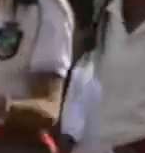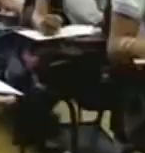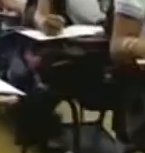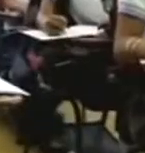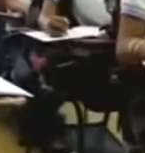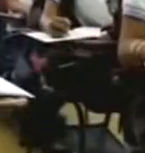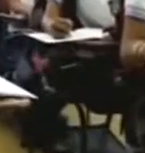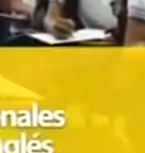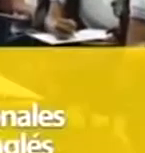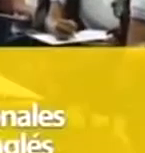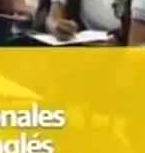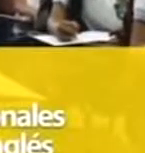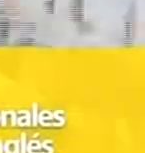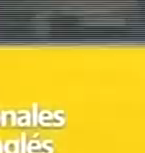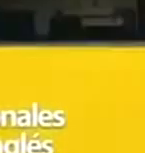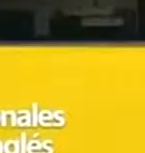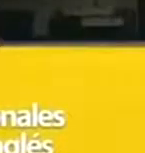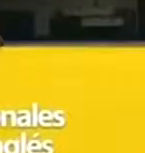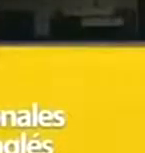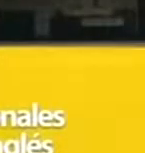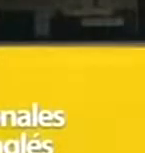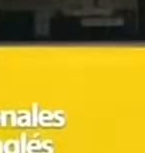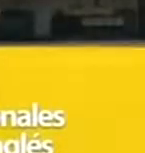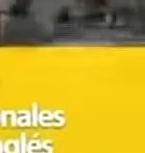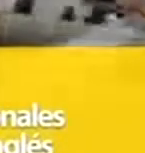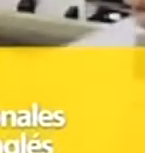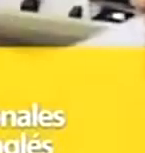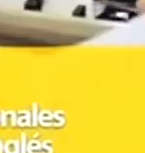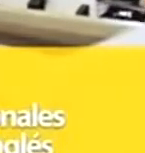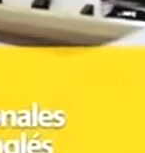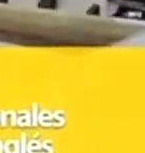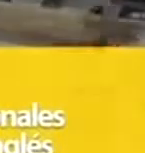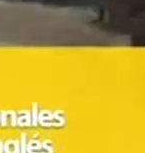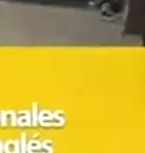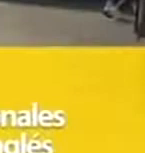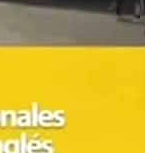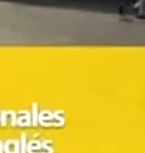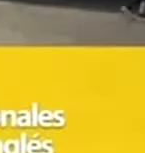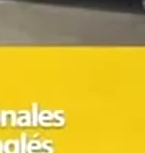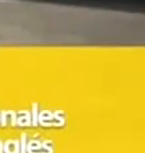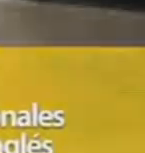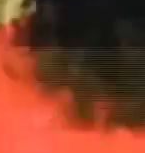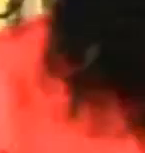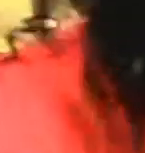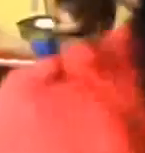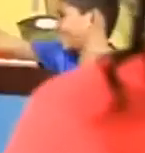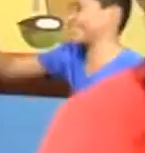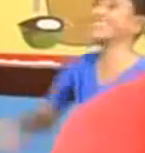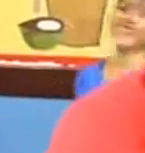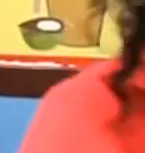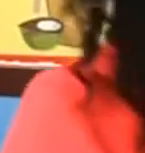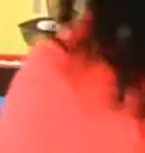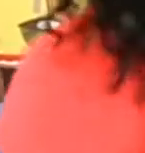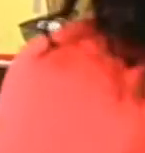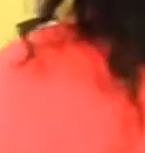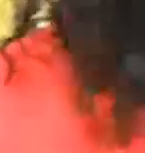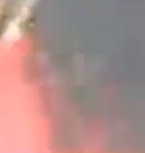amigos y también pasamos la mayor parte del día haciendo lo que más nos gusta hacer.